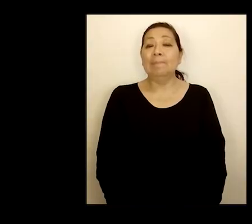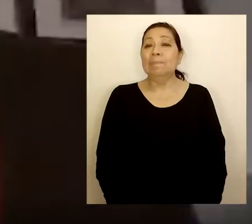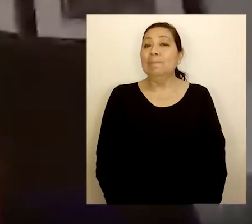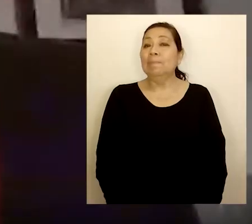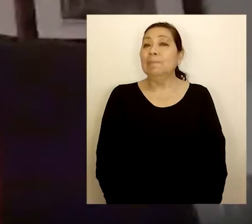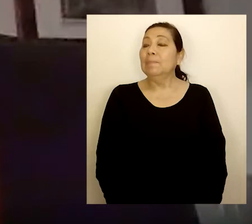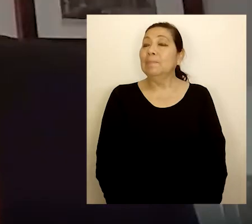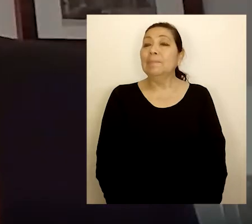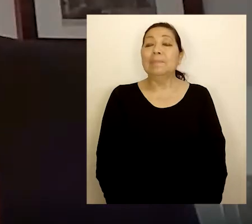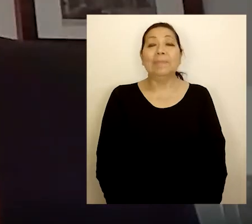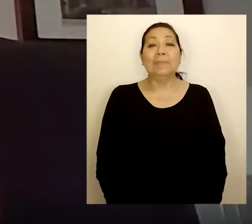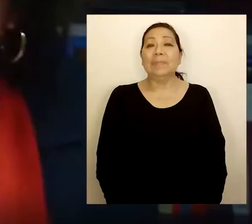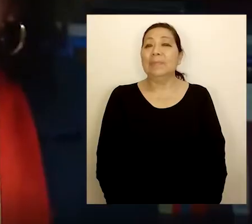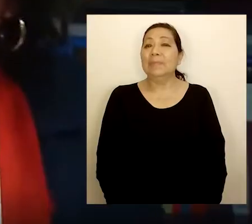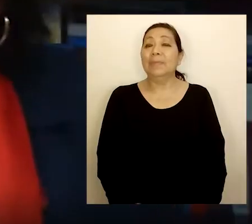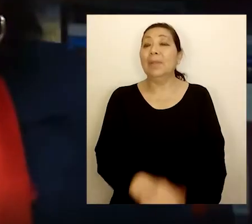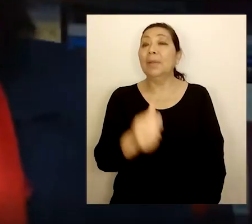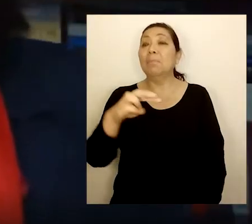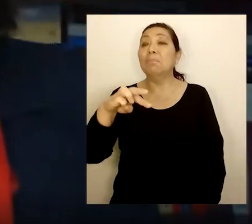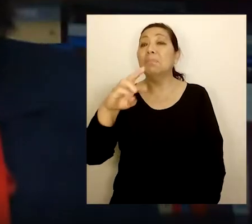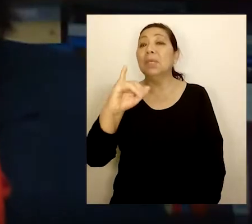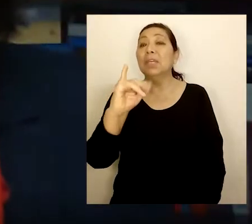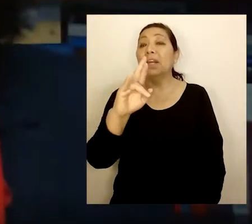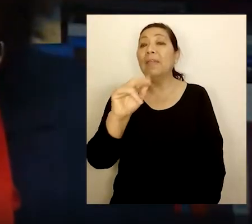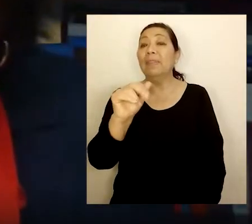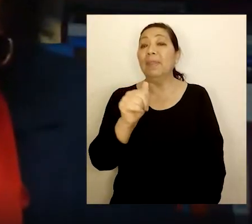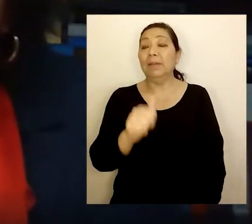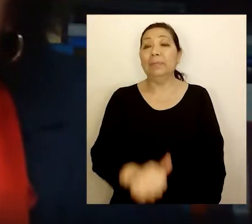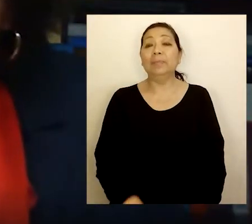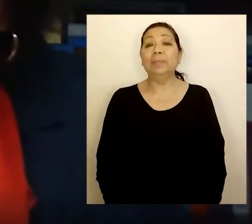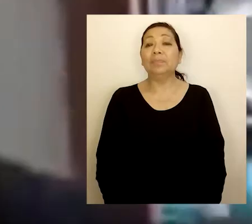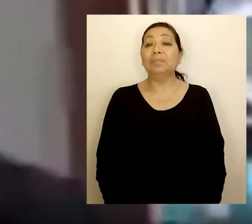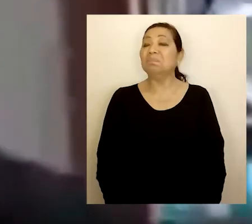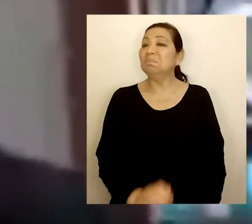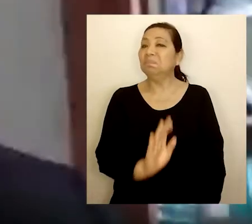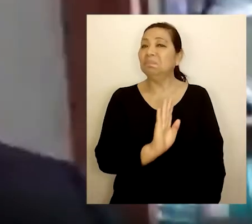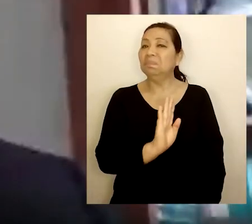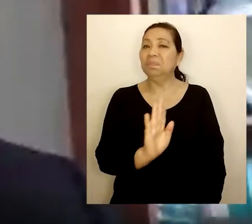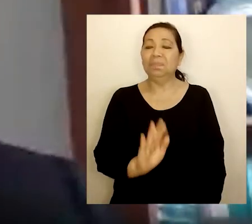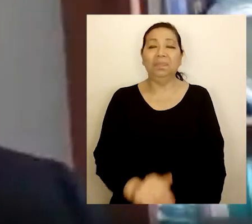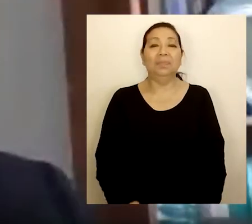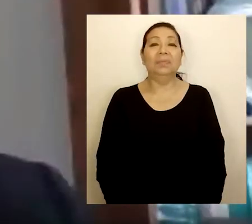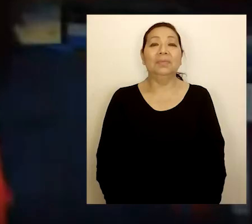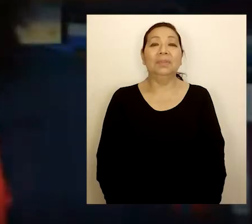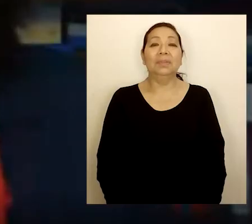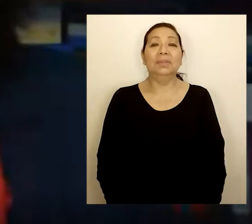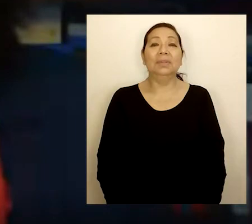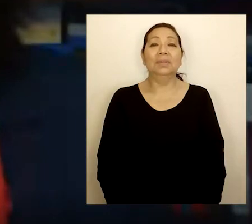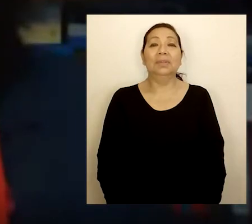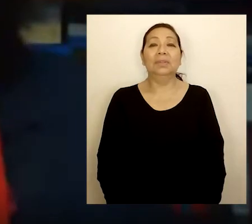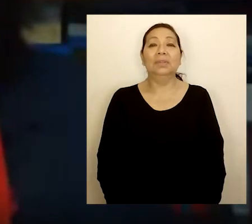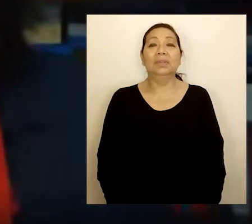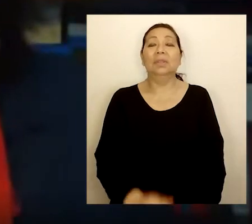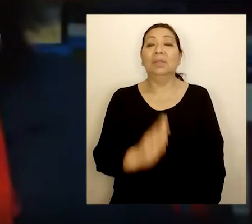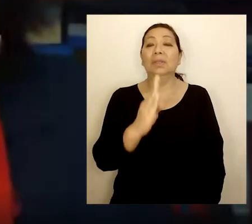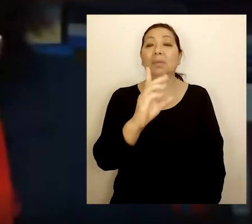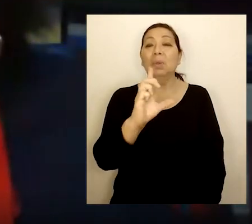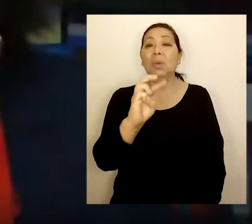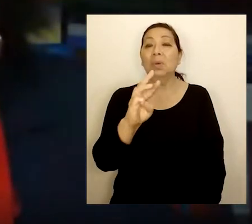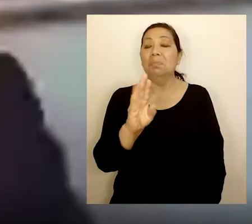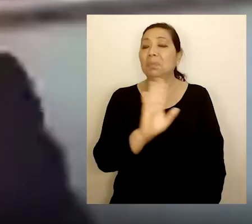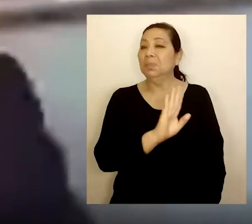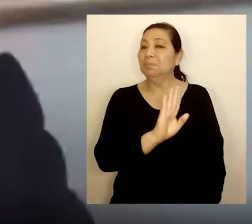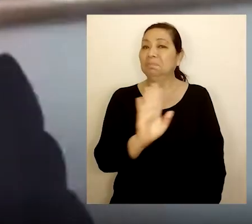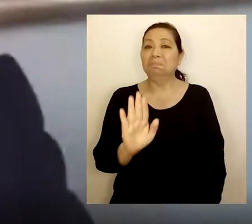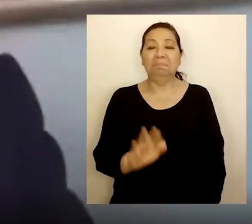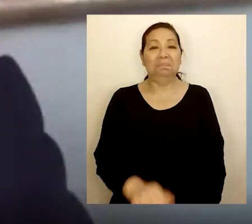No tengo preguntas, presidente. Magistrado Miranda, Manuel Miranda. No tengo preguntas, presidenta. Ya, magistrado Blume. No